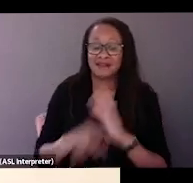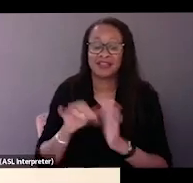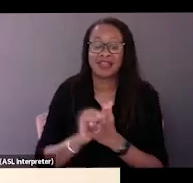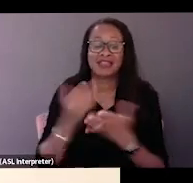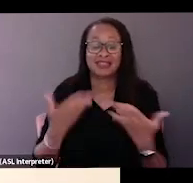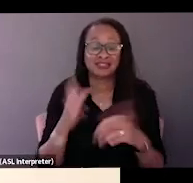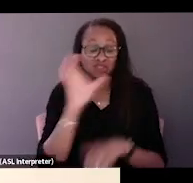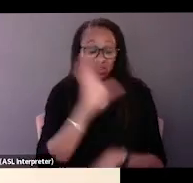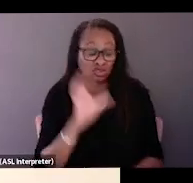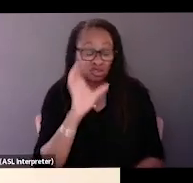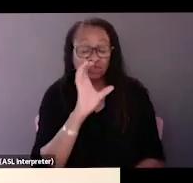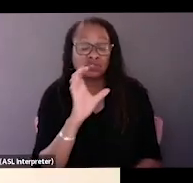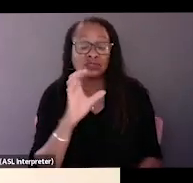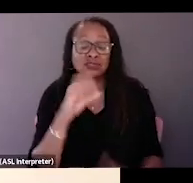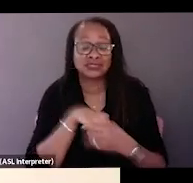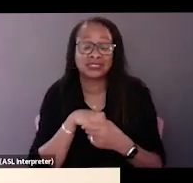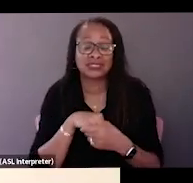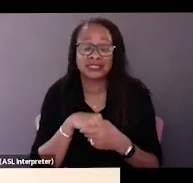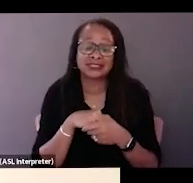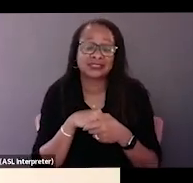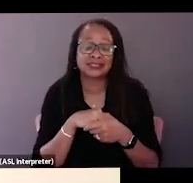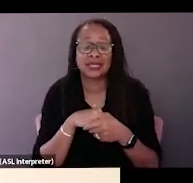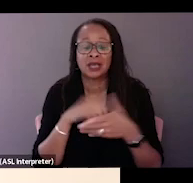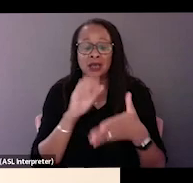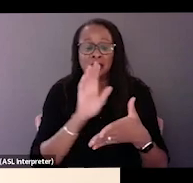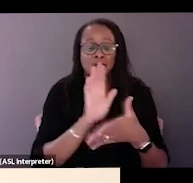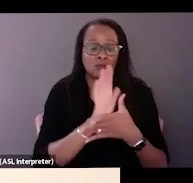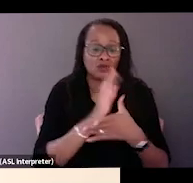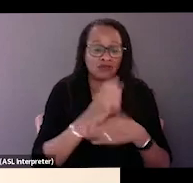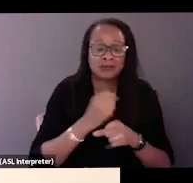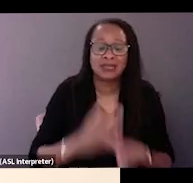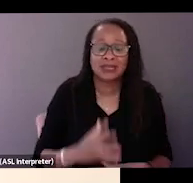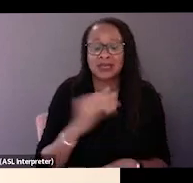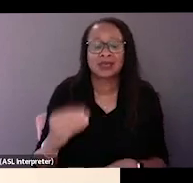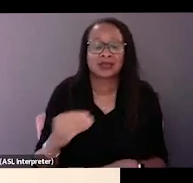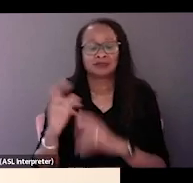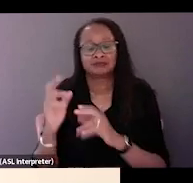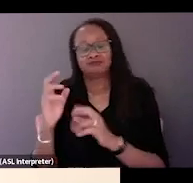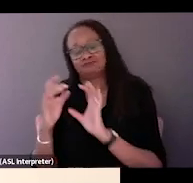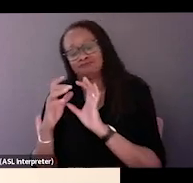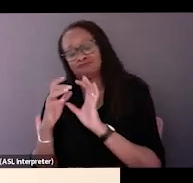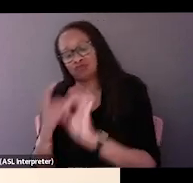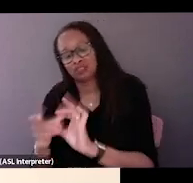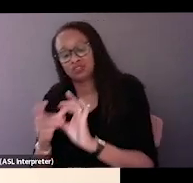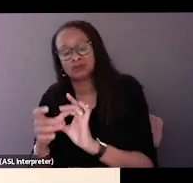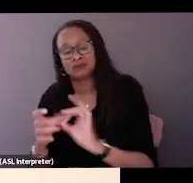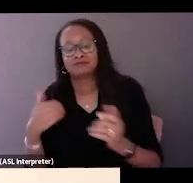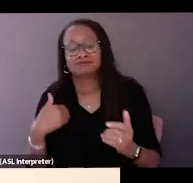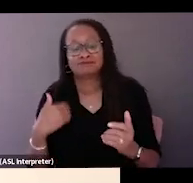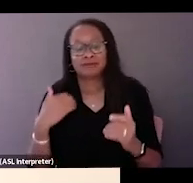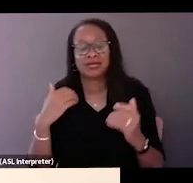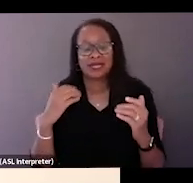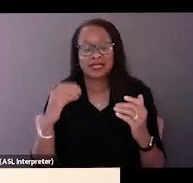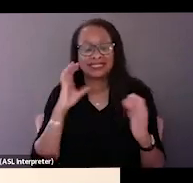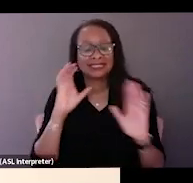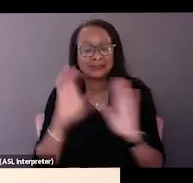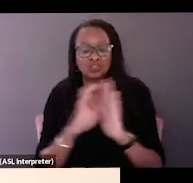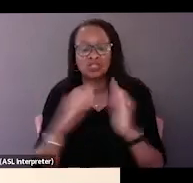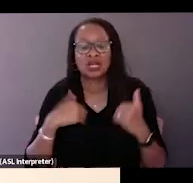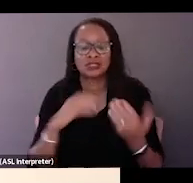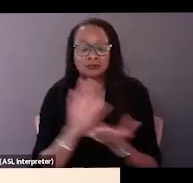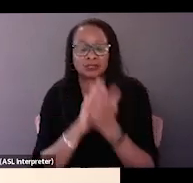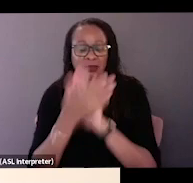dentro del cine y la relación de estas imágenes se han vuelto también mi